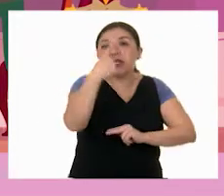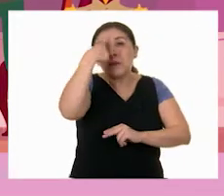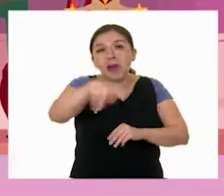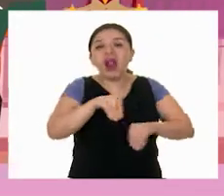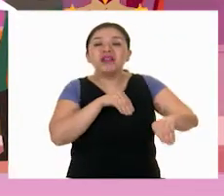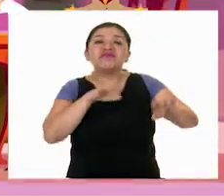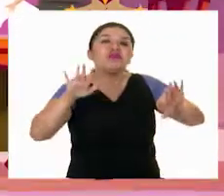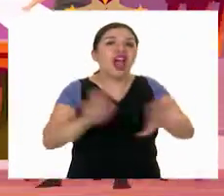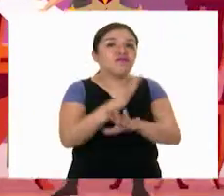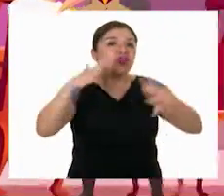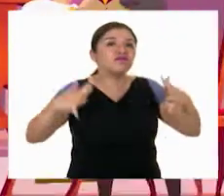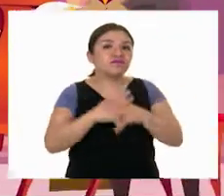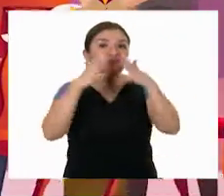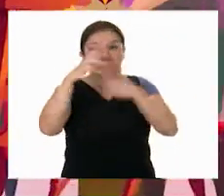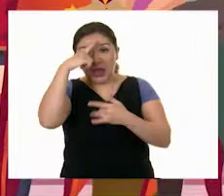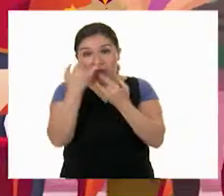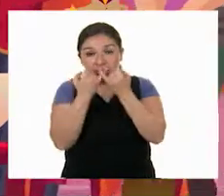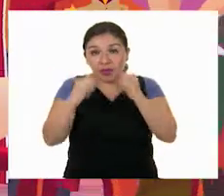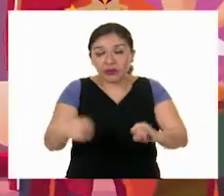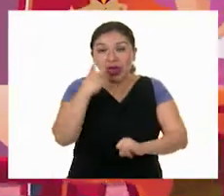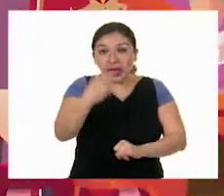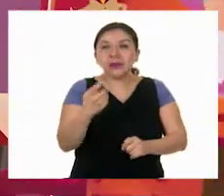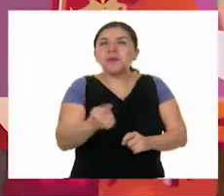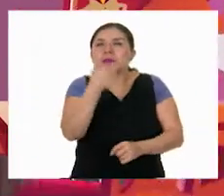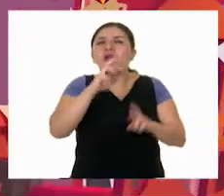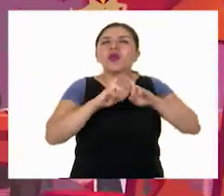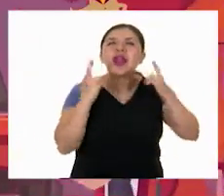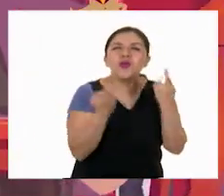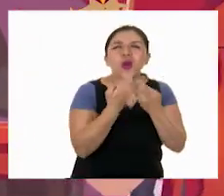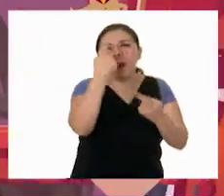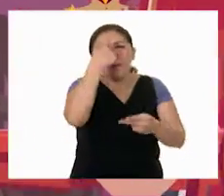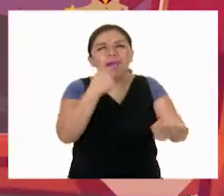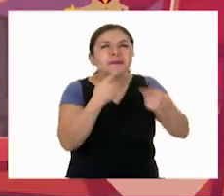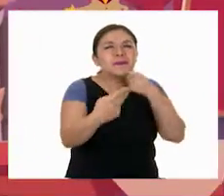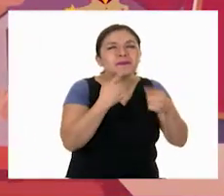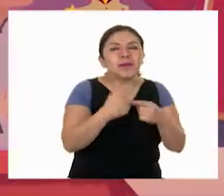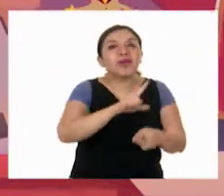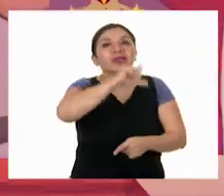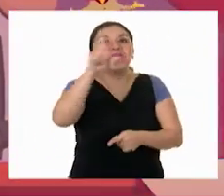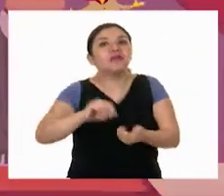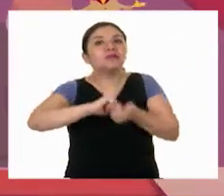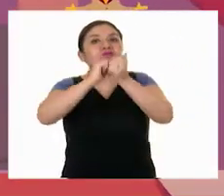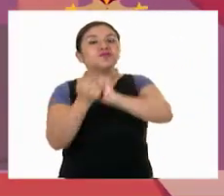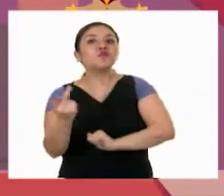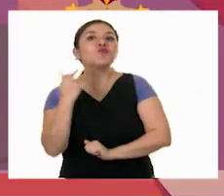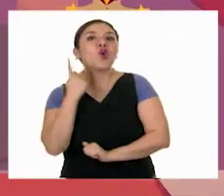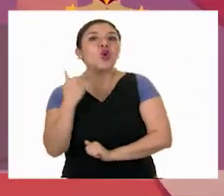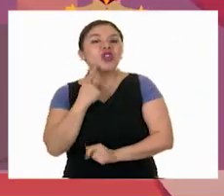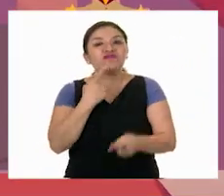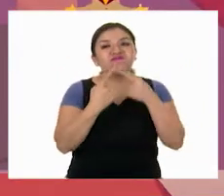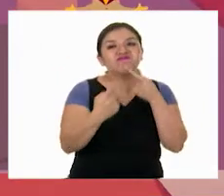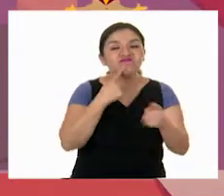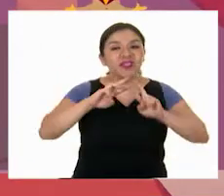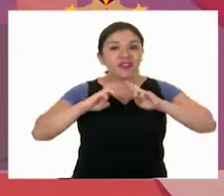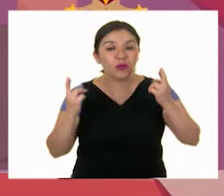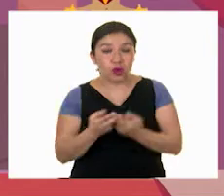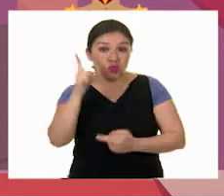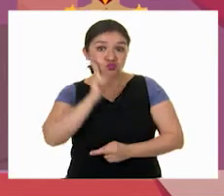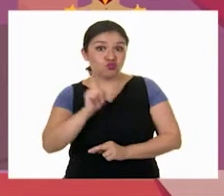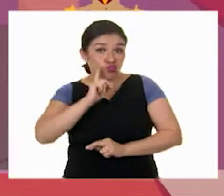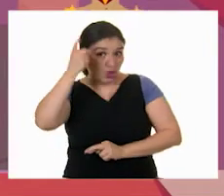el inicio del movimiento libertario. Las que comenzaron como reuniones literarias, terminaron siendo reuniones